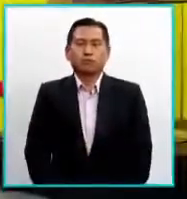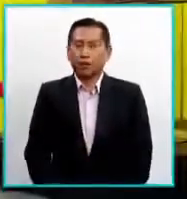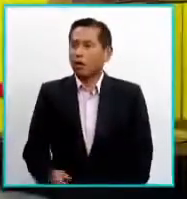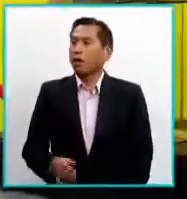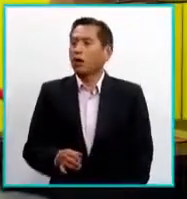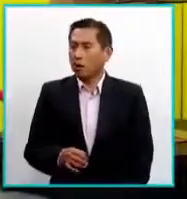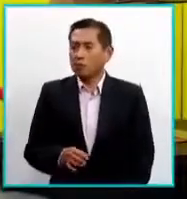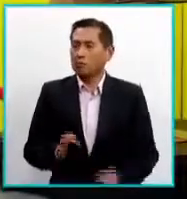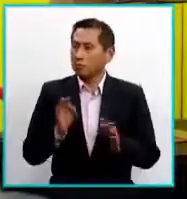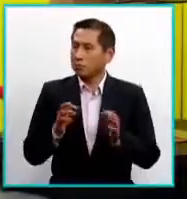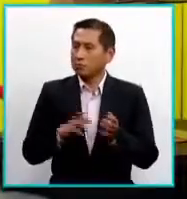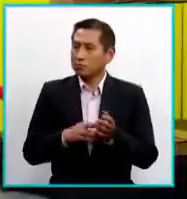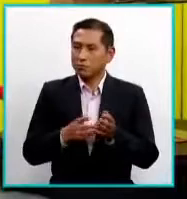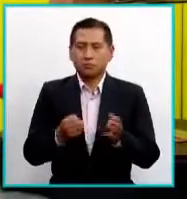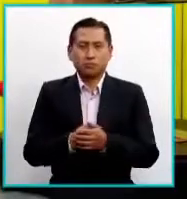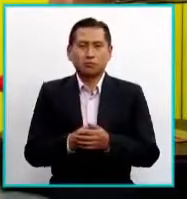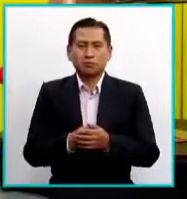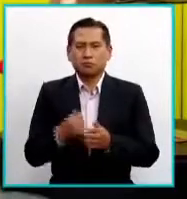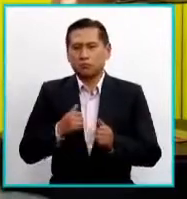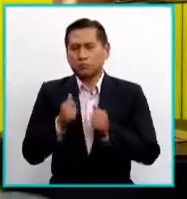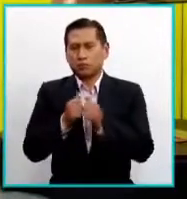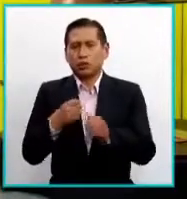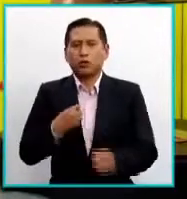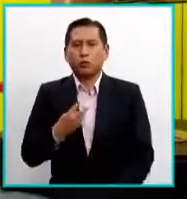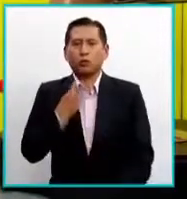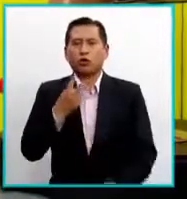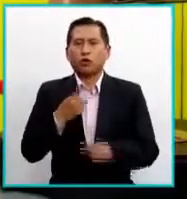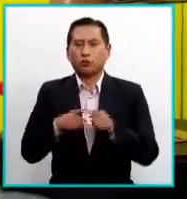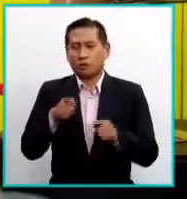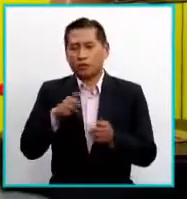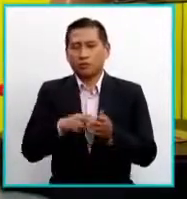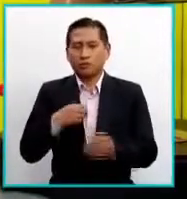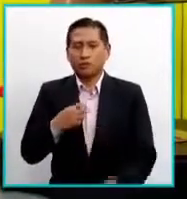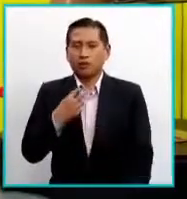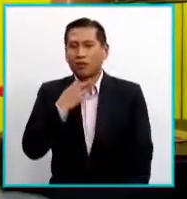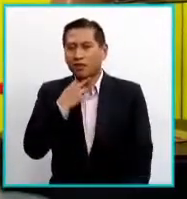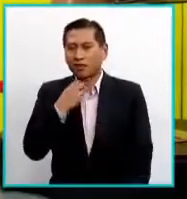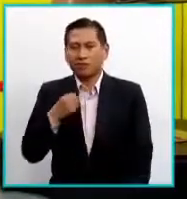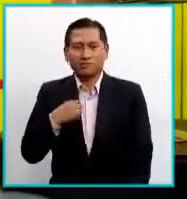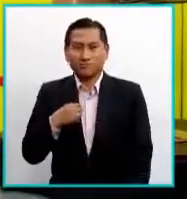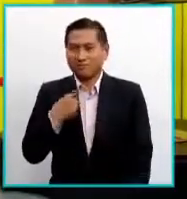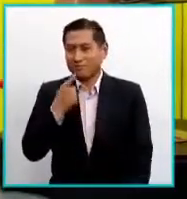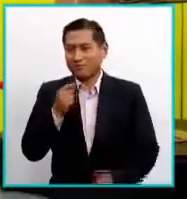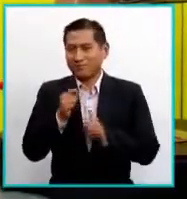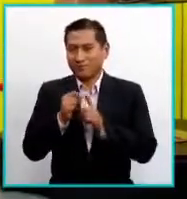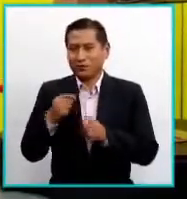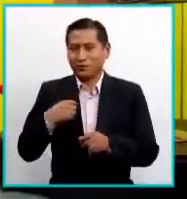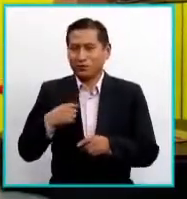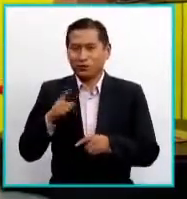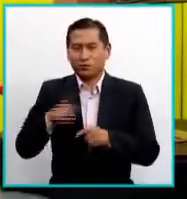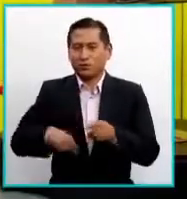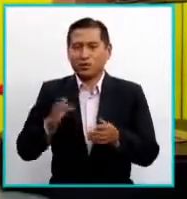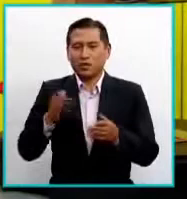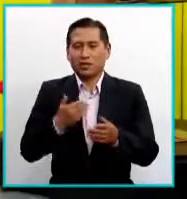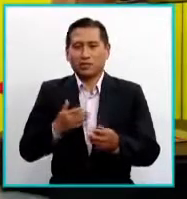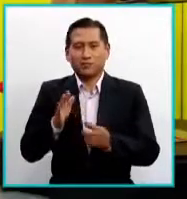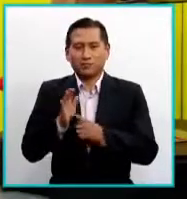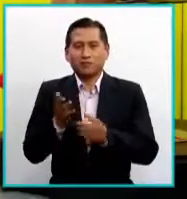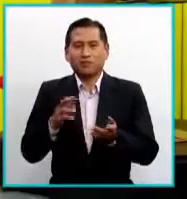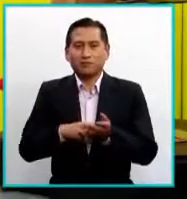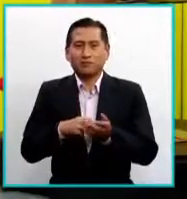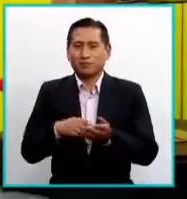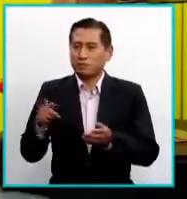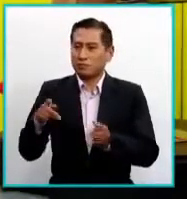Claro, así genial. Como que repetir. Te acompañaría con la voz, pero ya te comentaba extra cámara que no se me permite cantar en vivo. Es